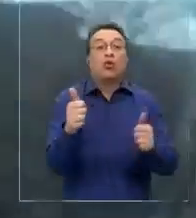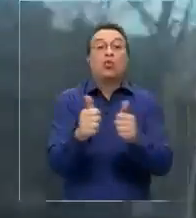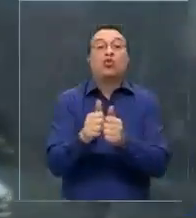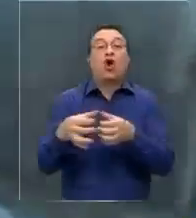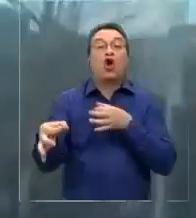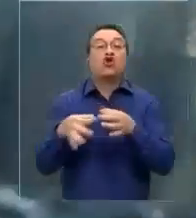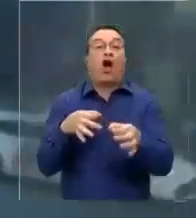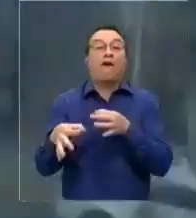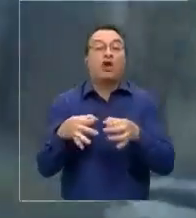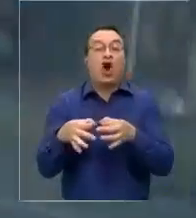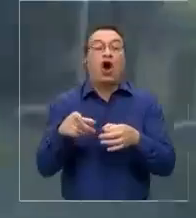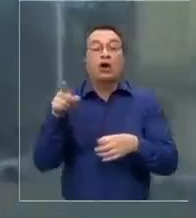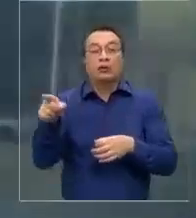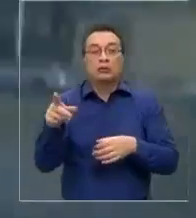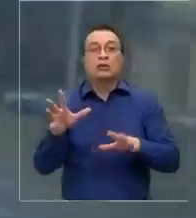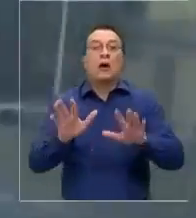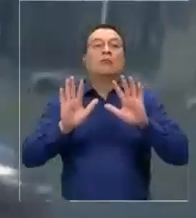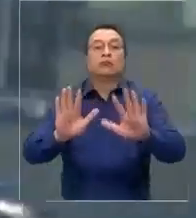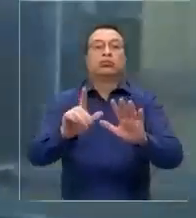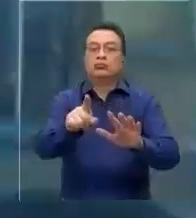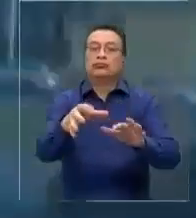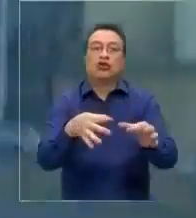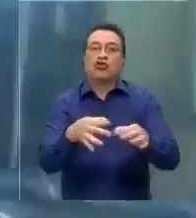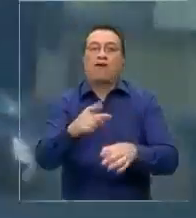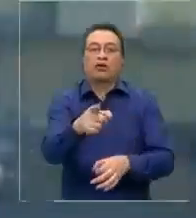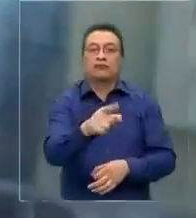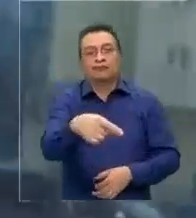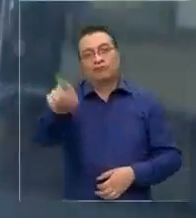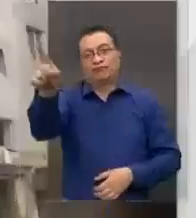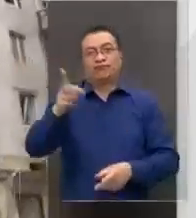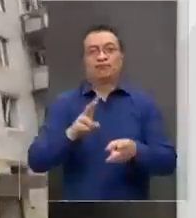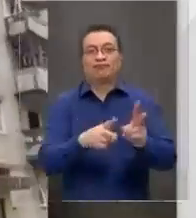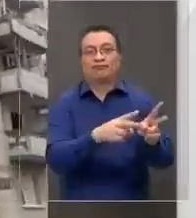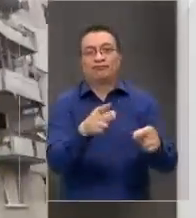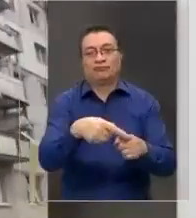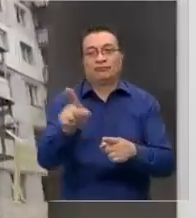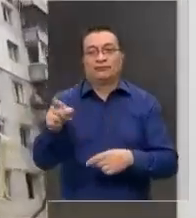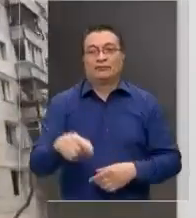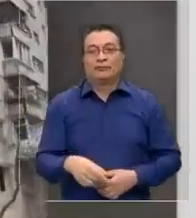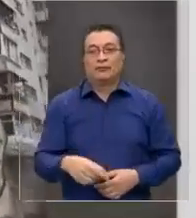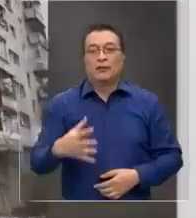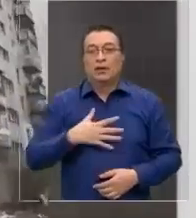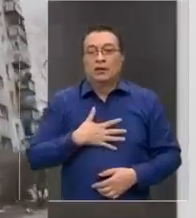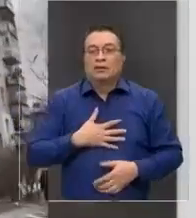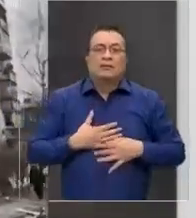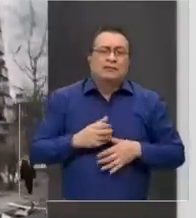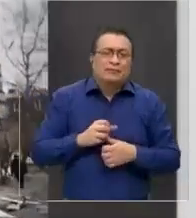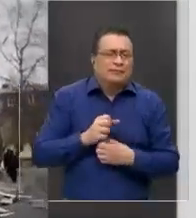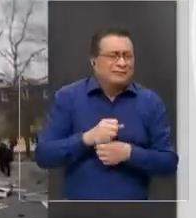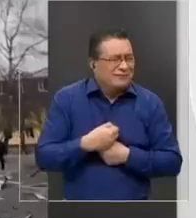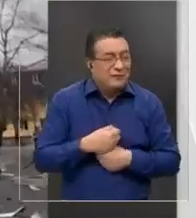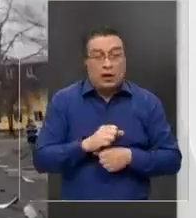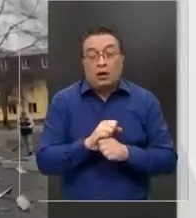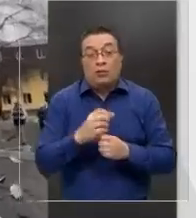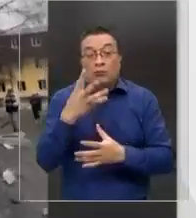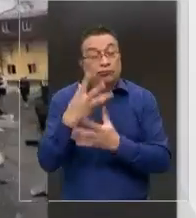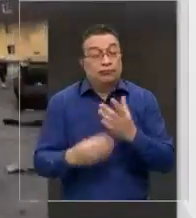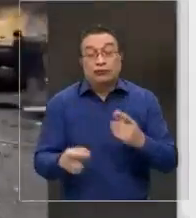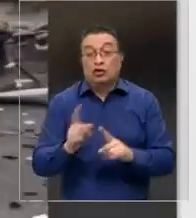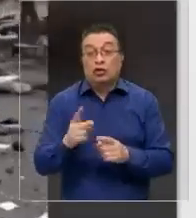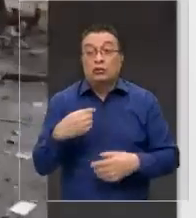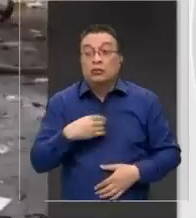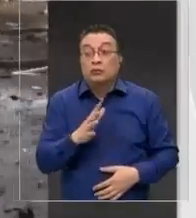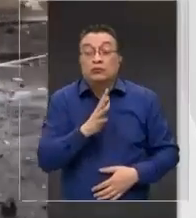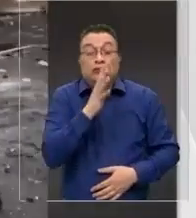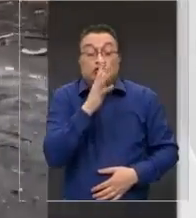novio, porque obviamente que lo van a atajar y decirle que tiene que ir a pelear. Es una pesadilla que no se acaba. O sea, yo no